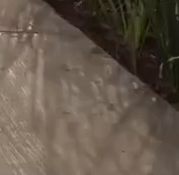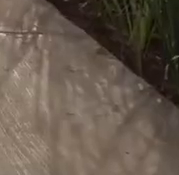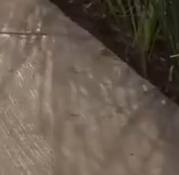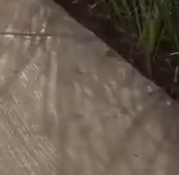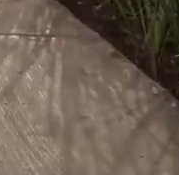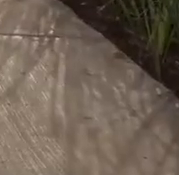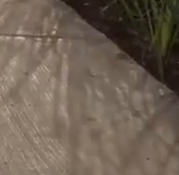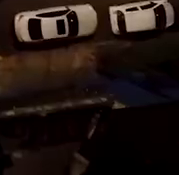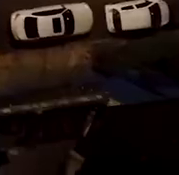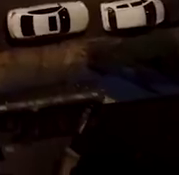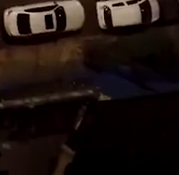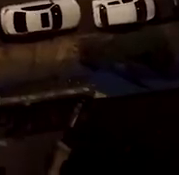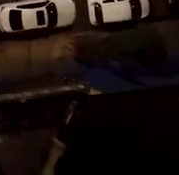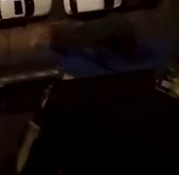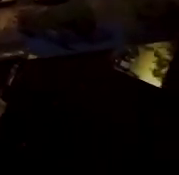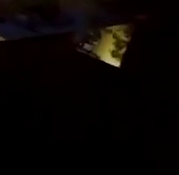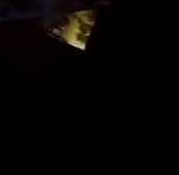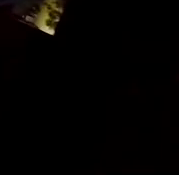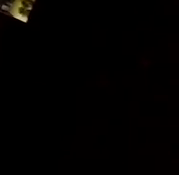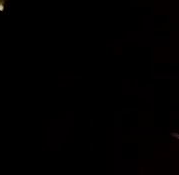persona puede hacerlo.